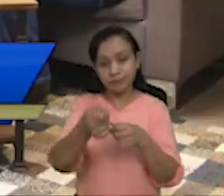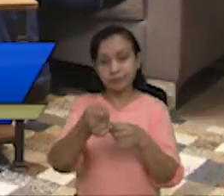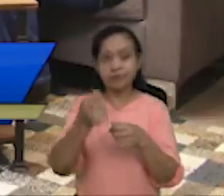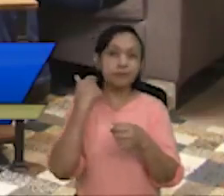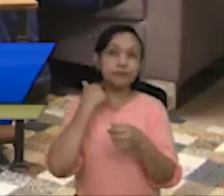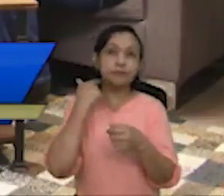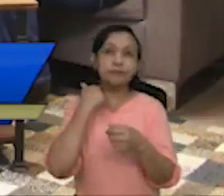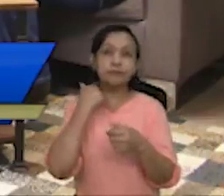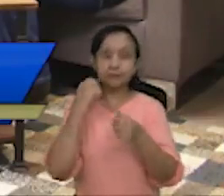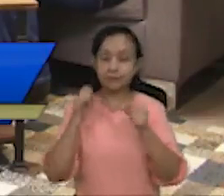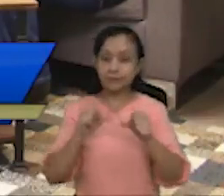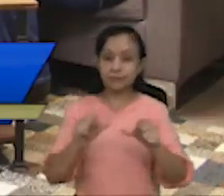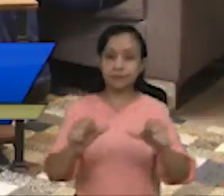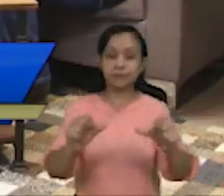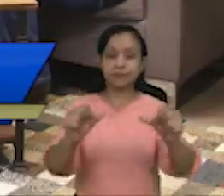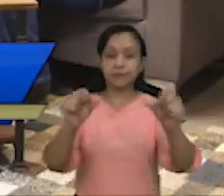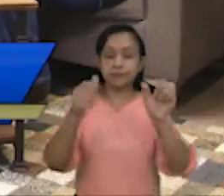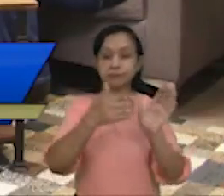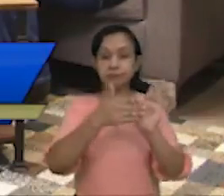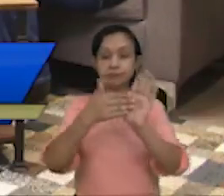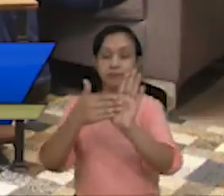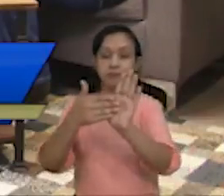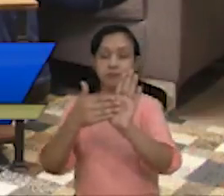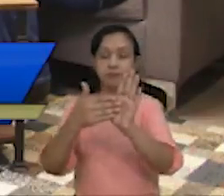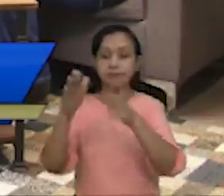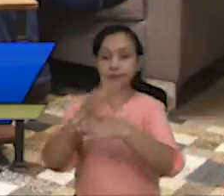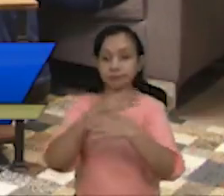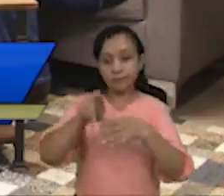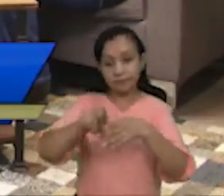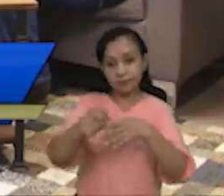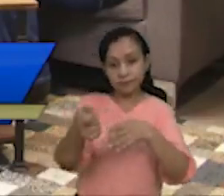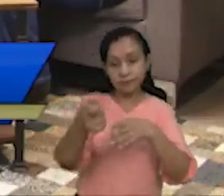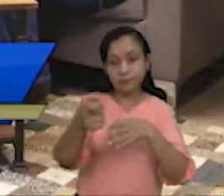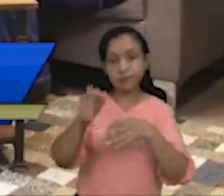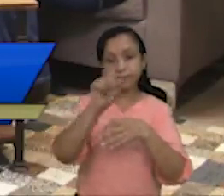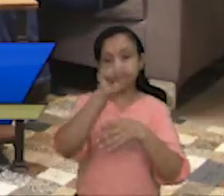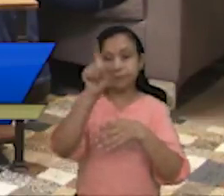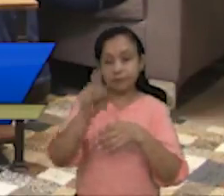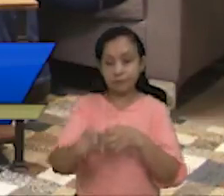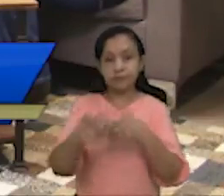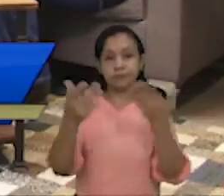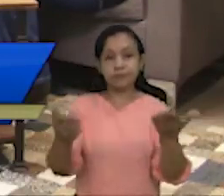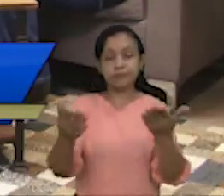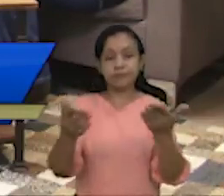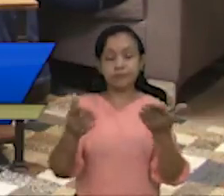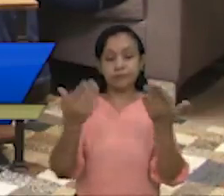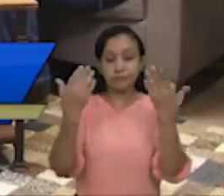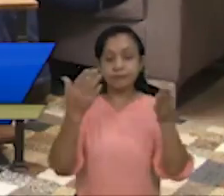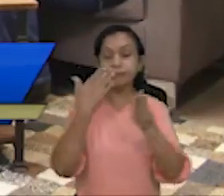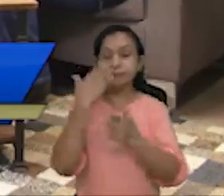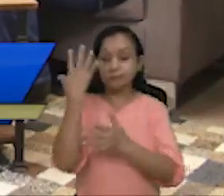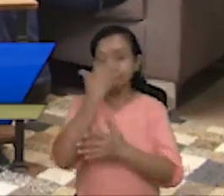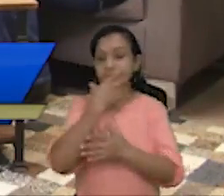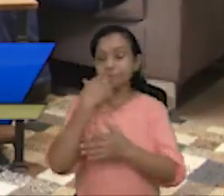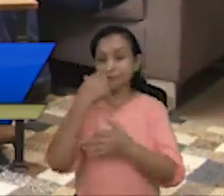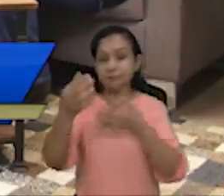siempre es una constante en demostrar a través de las ondas hercianas o a través de la internet esa magia que efectivamente